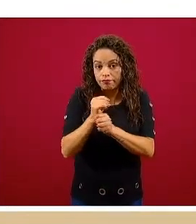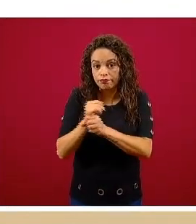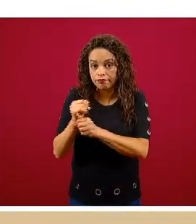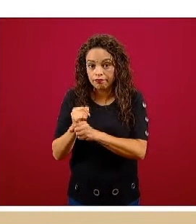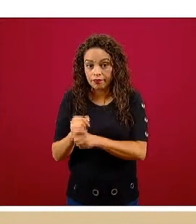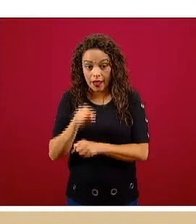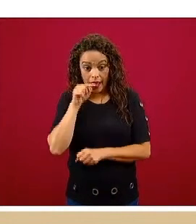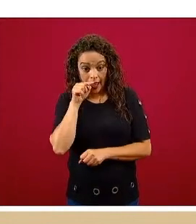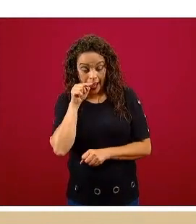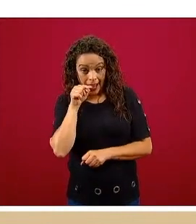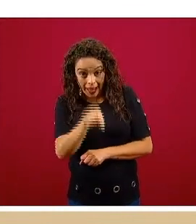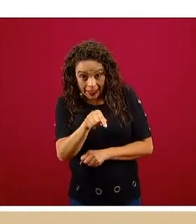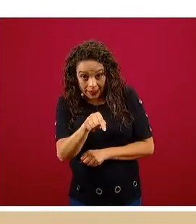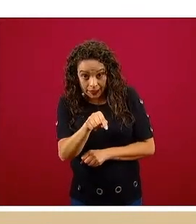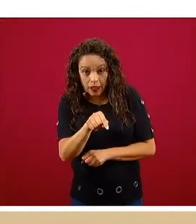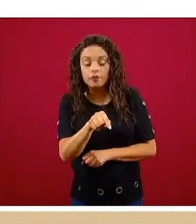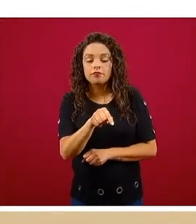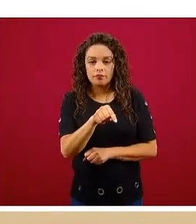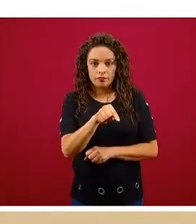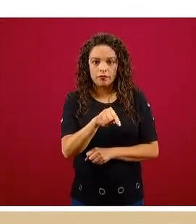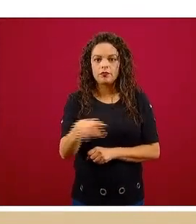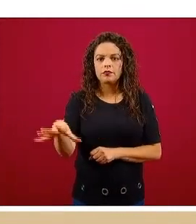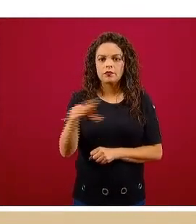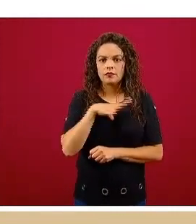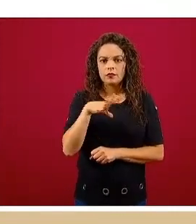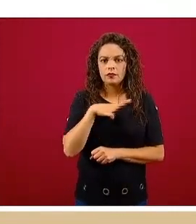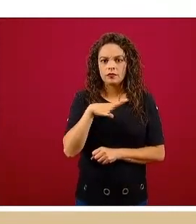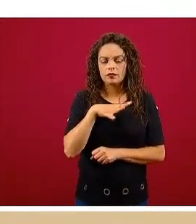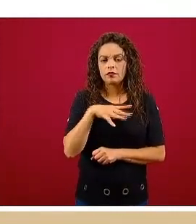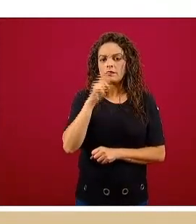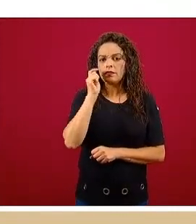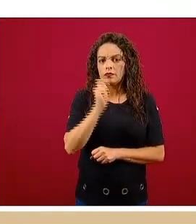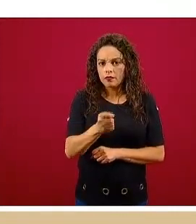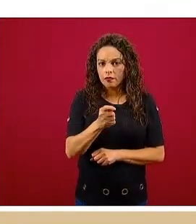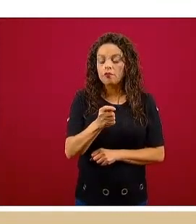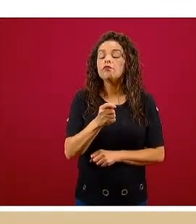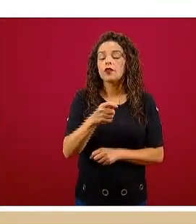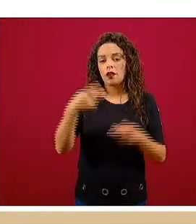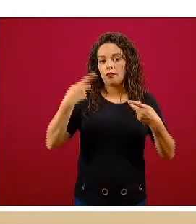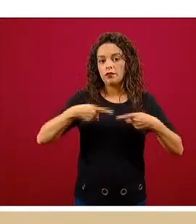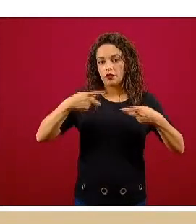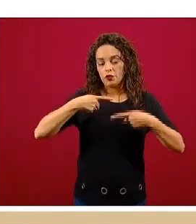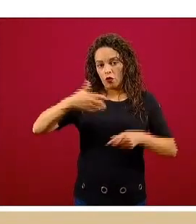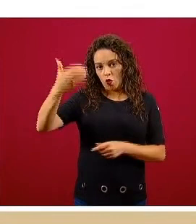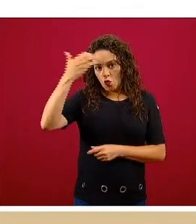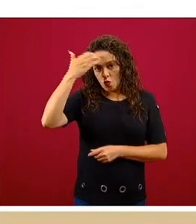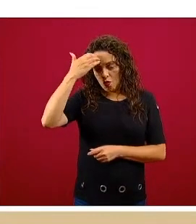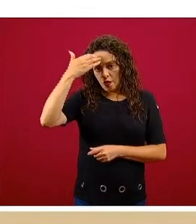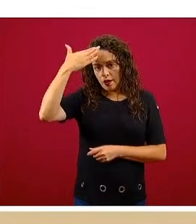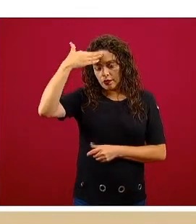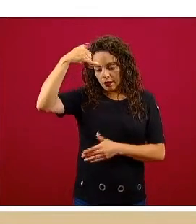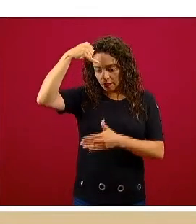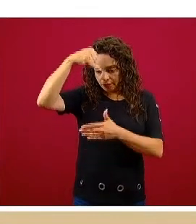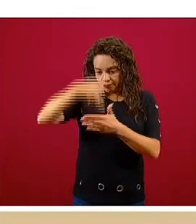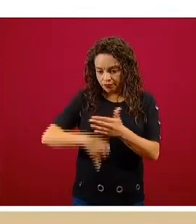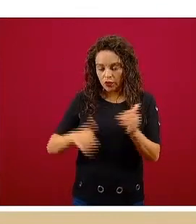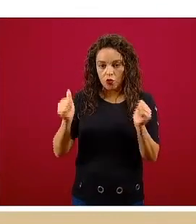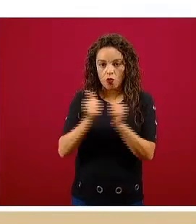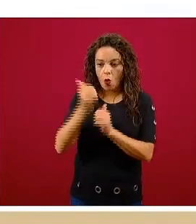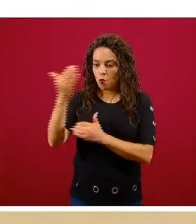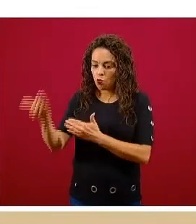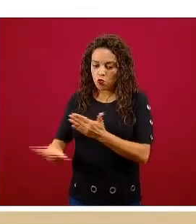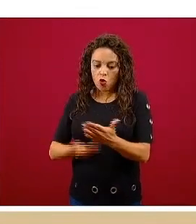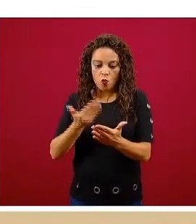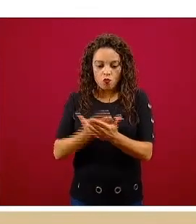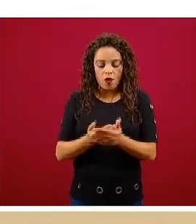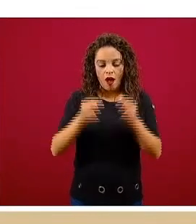estar sustentados, justificados en conocimiento, en propuestas que sean